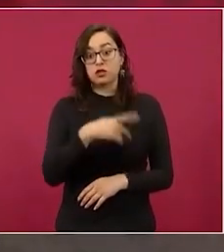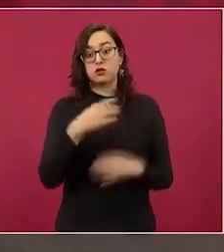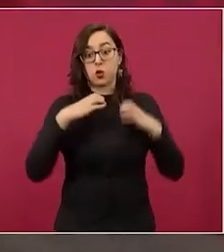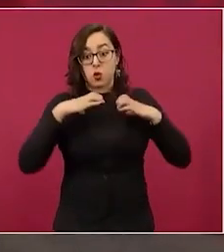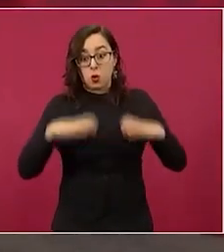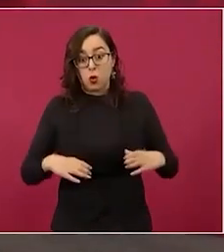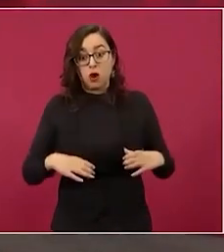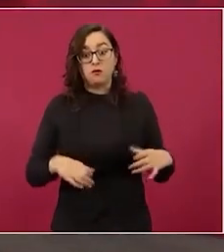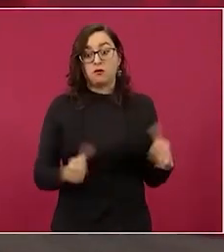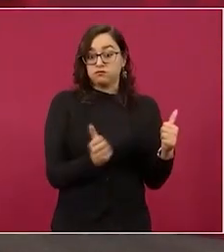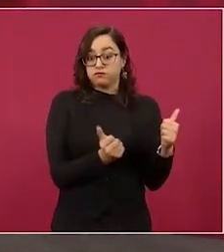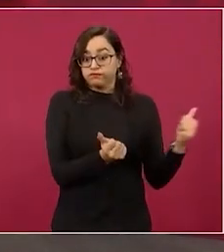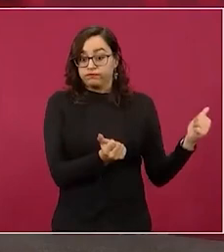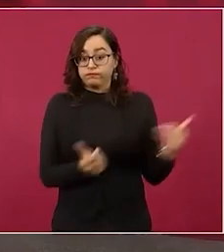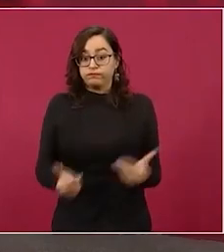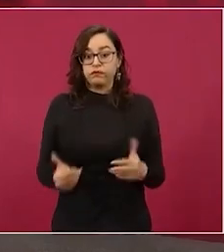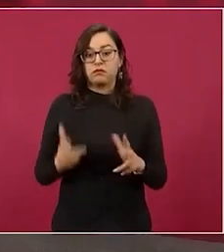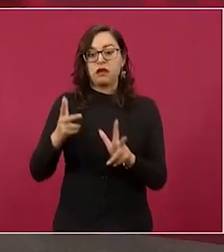del tren